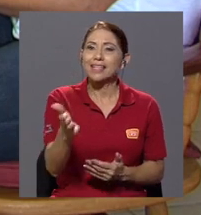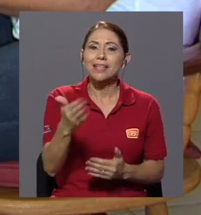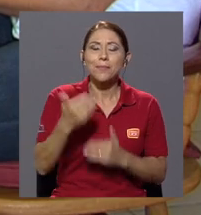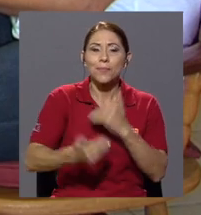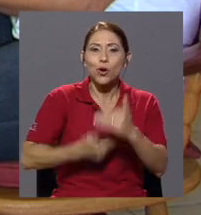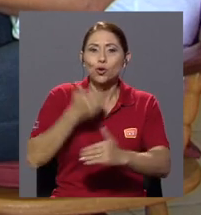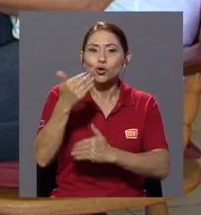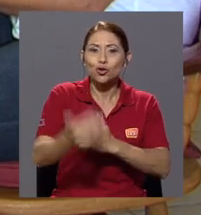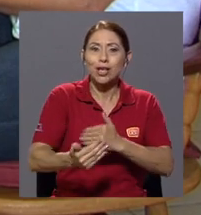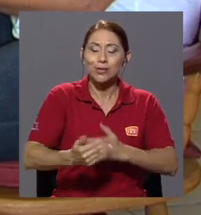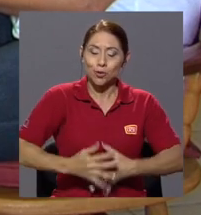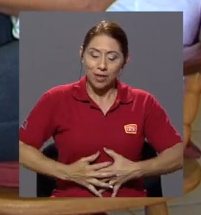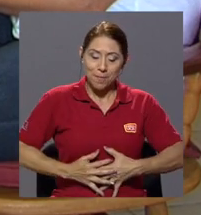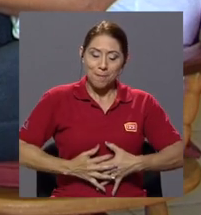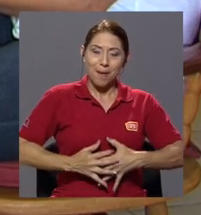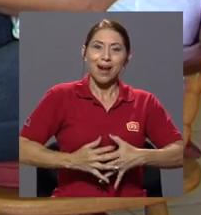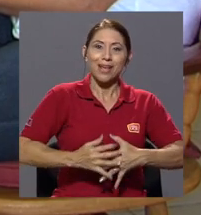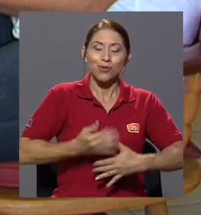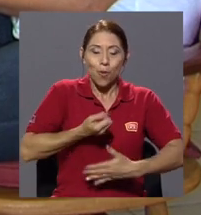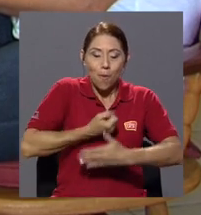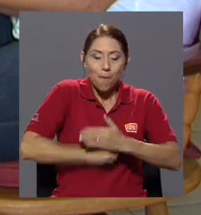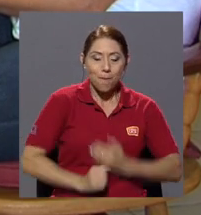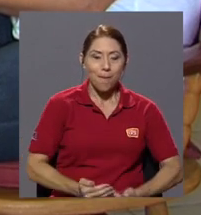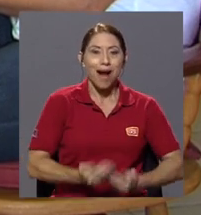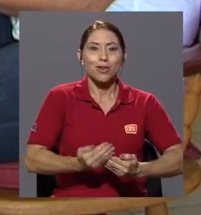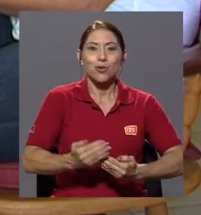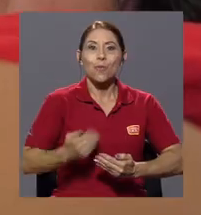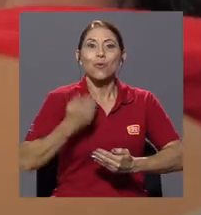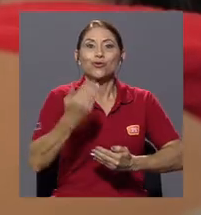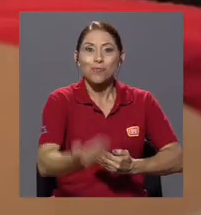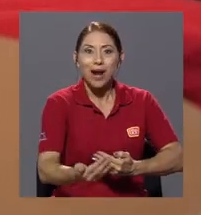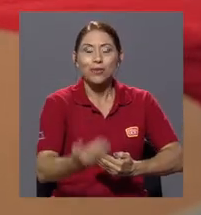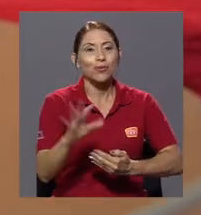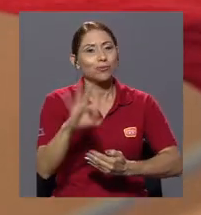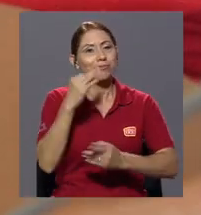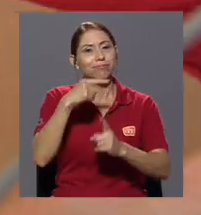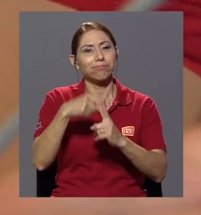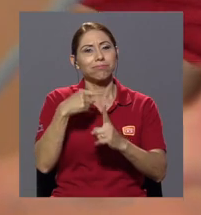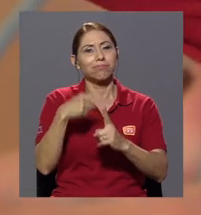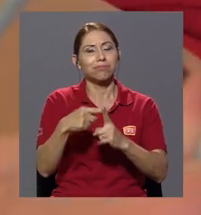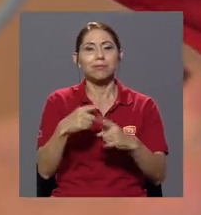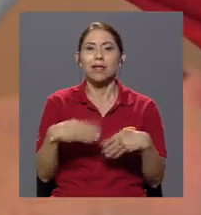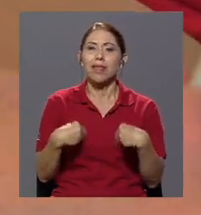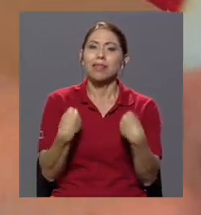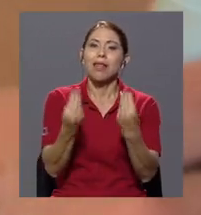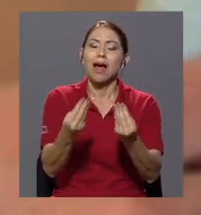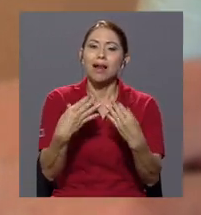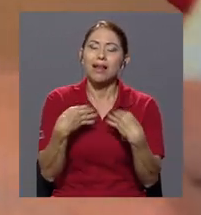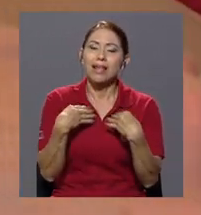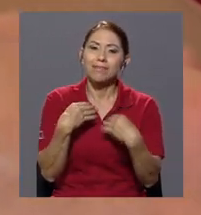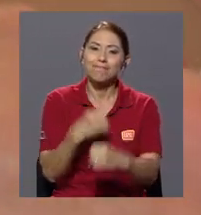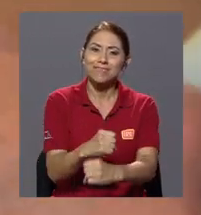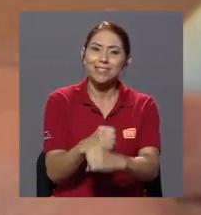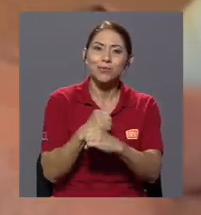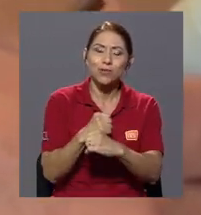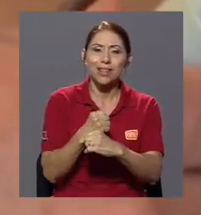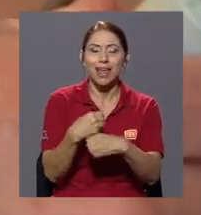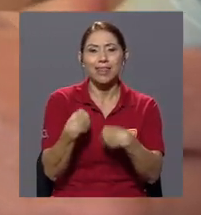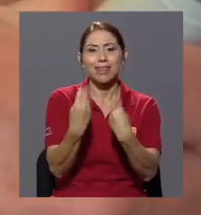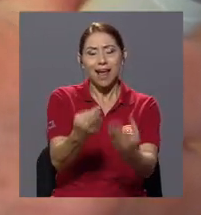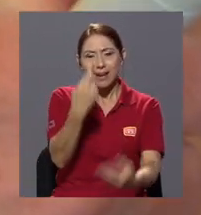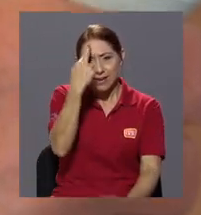proceso de embarazo parto y posparto de la forma más positiva darle seguridad respecto darle